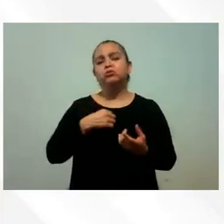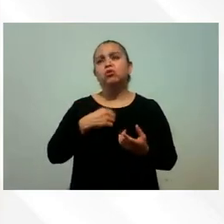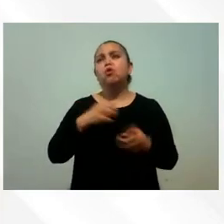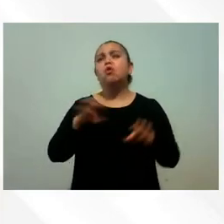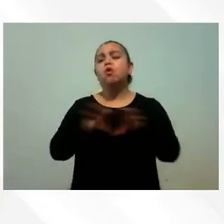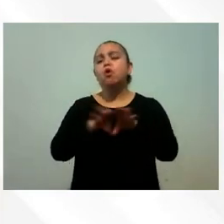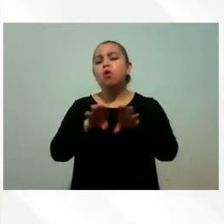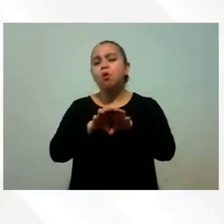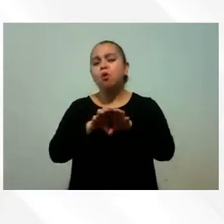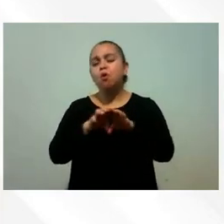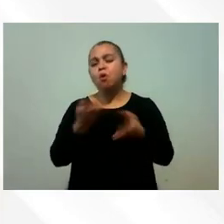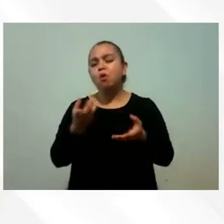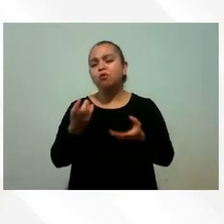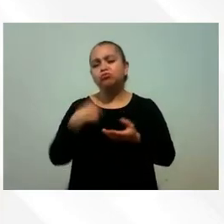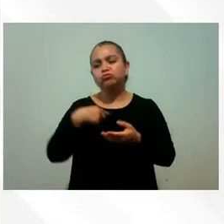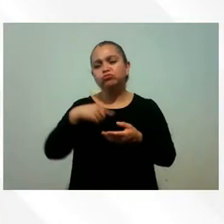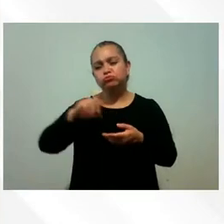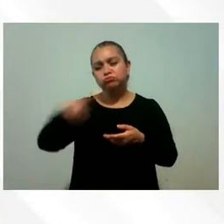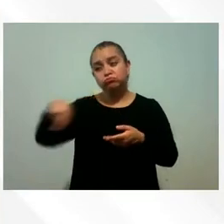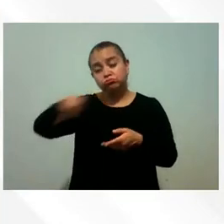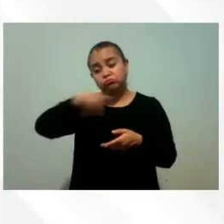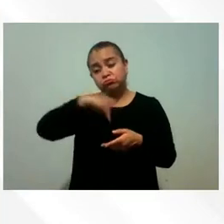resignificarla.